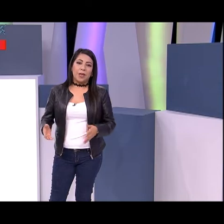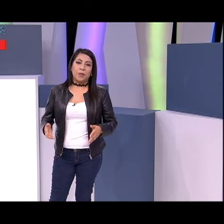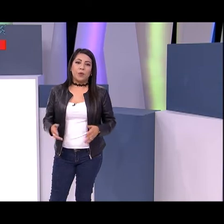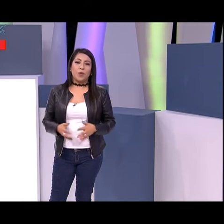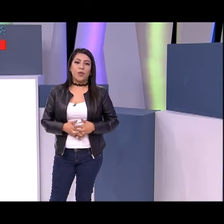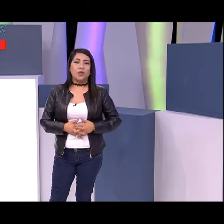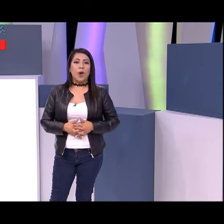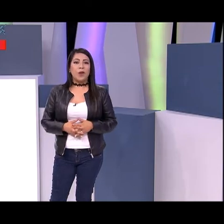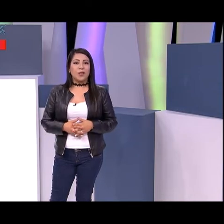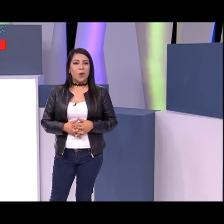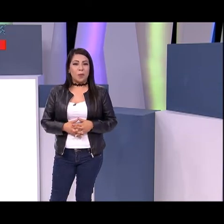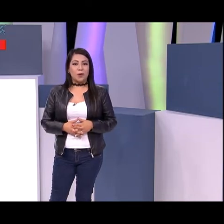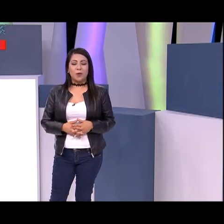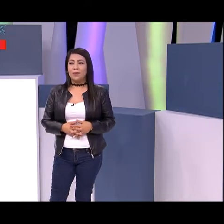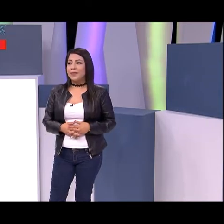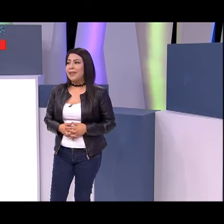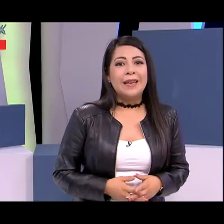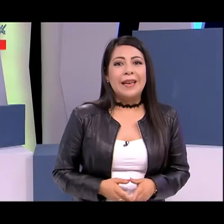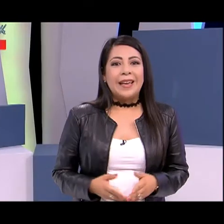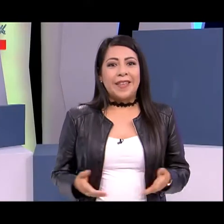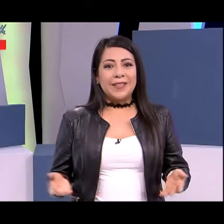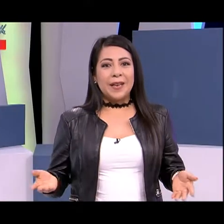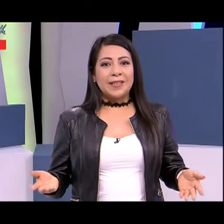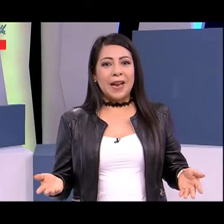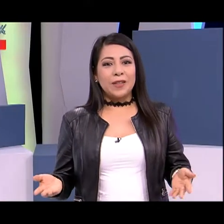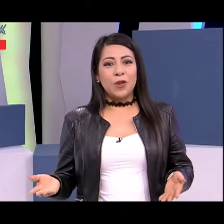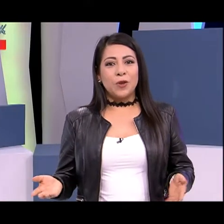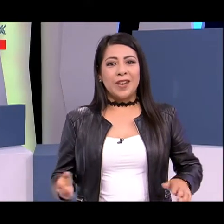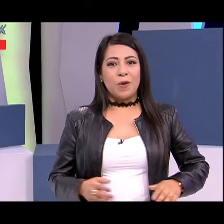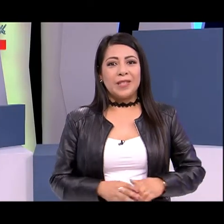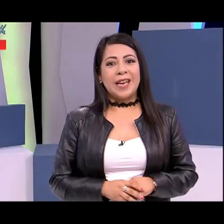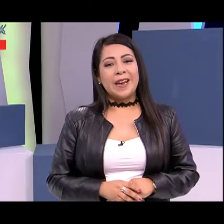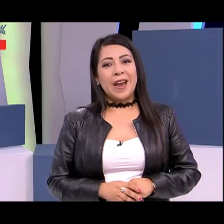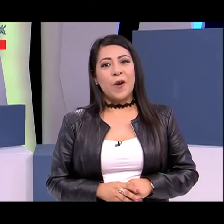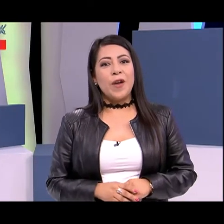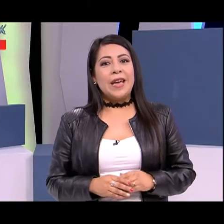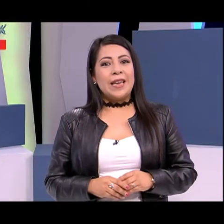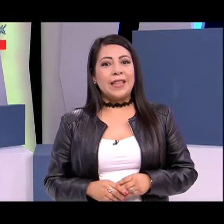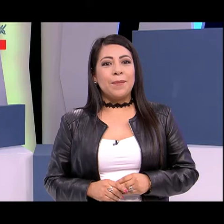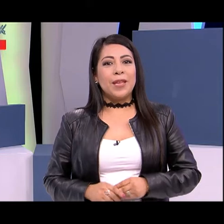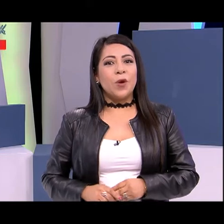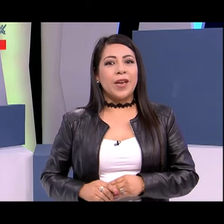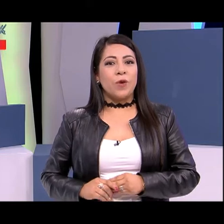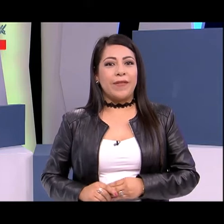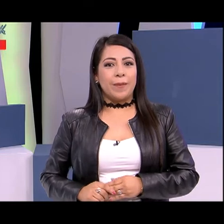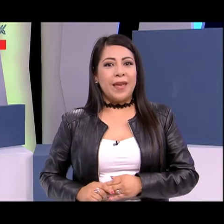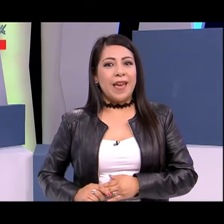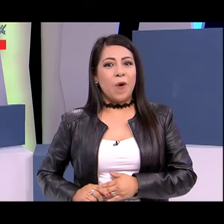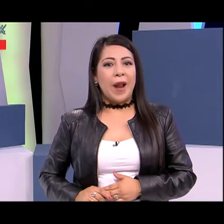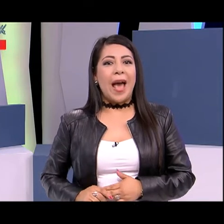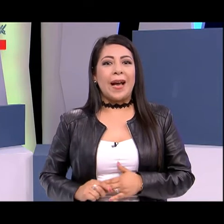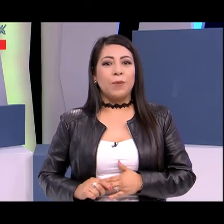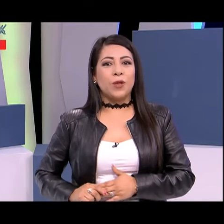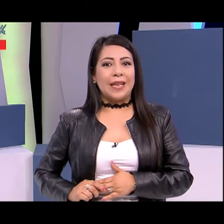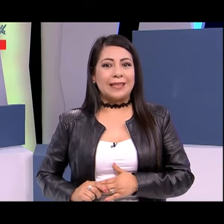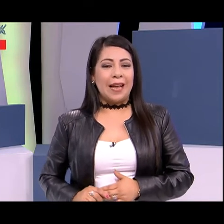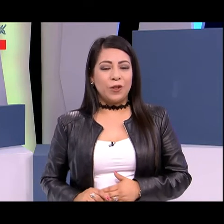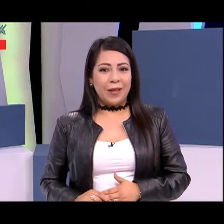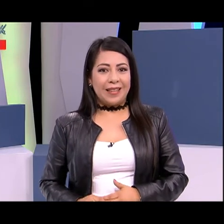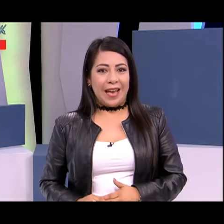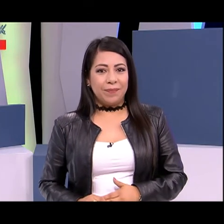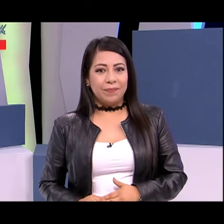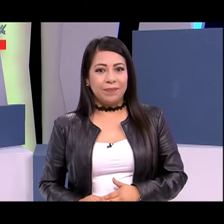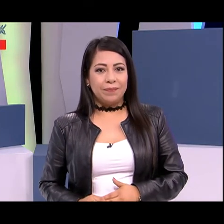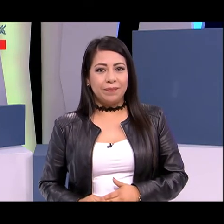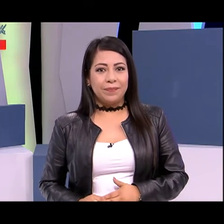profesores y por supuesto a los alumnos. Quédese en Extracto, soy Ana Luisa Guerrero y te invito a que durante media hora hagamos el